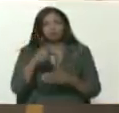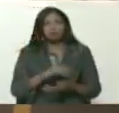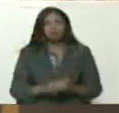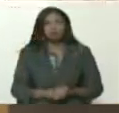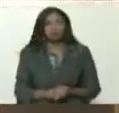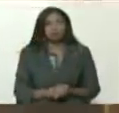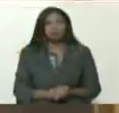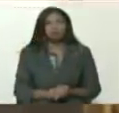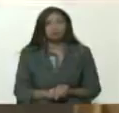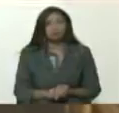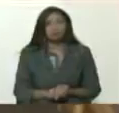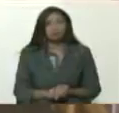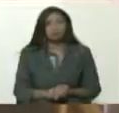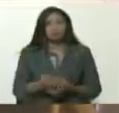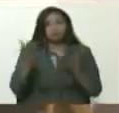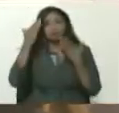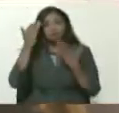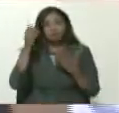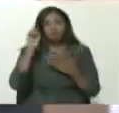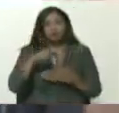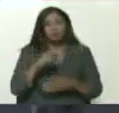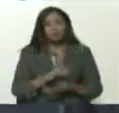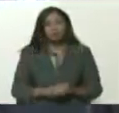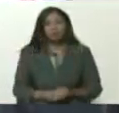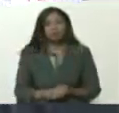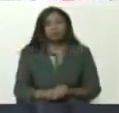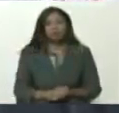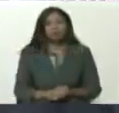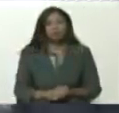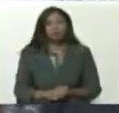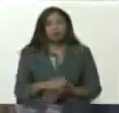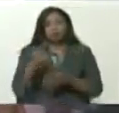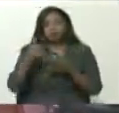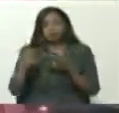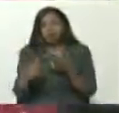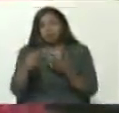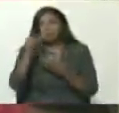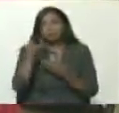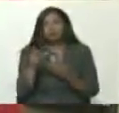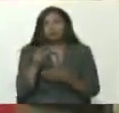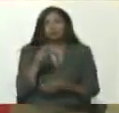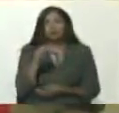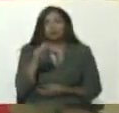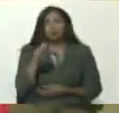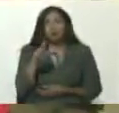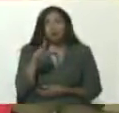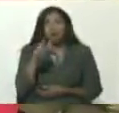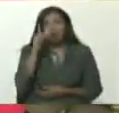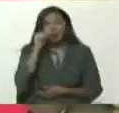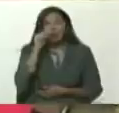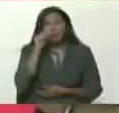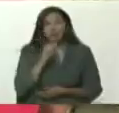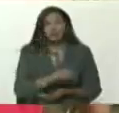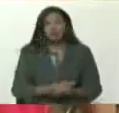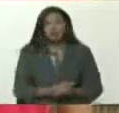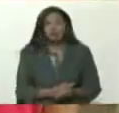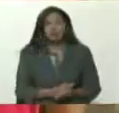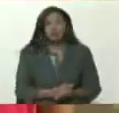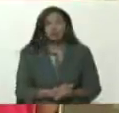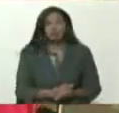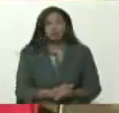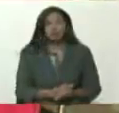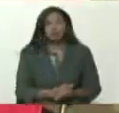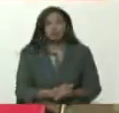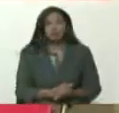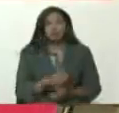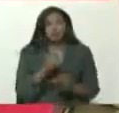Jenner Hernández, mi saludo. Y por aquí está Noel, Noel Capote. Correcto, aquí